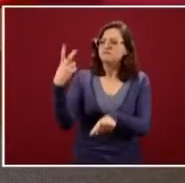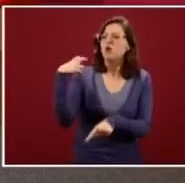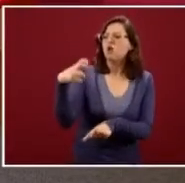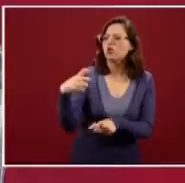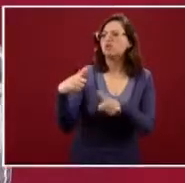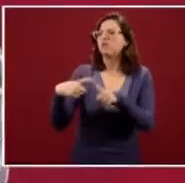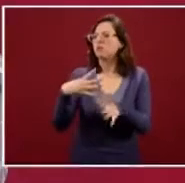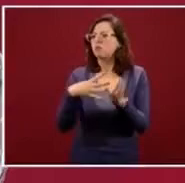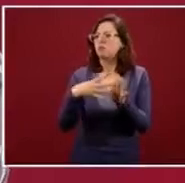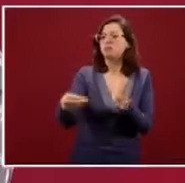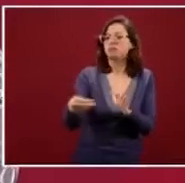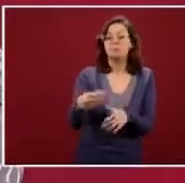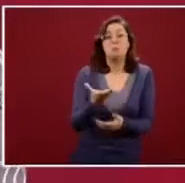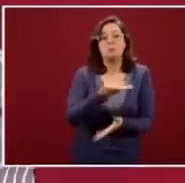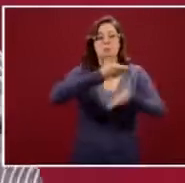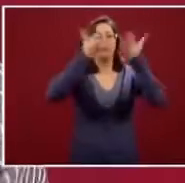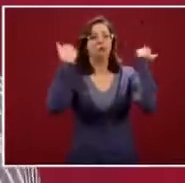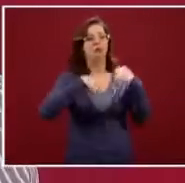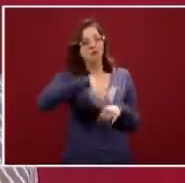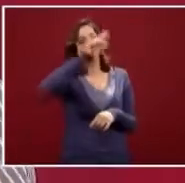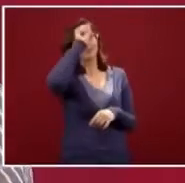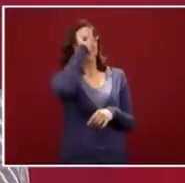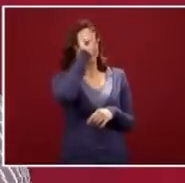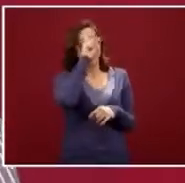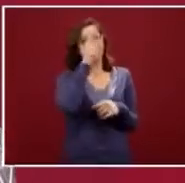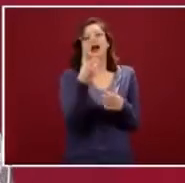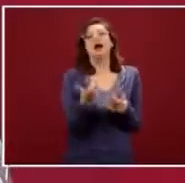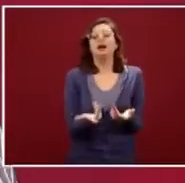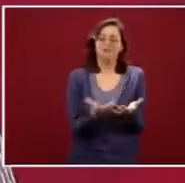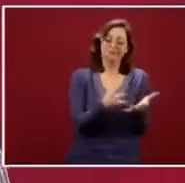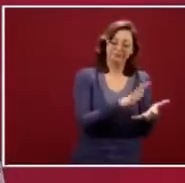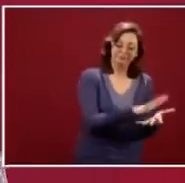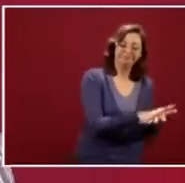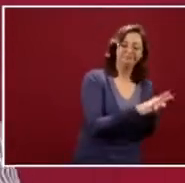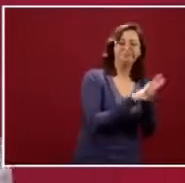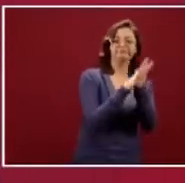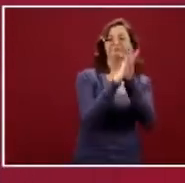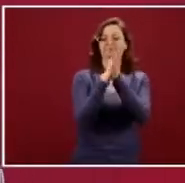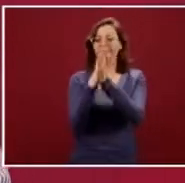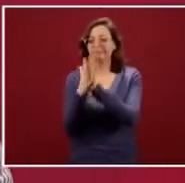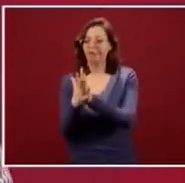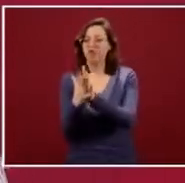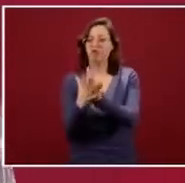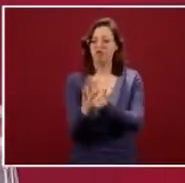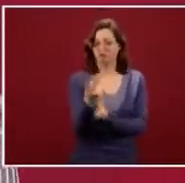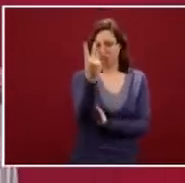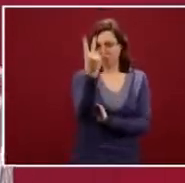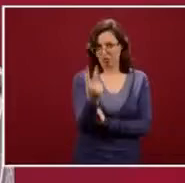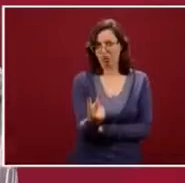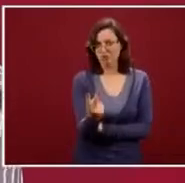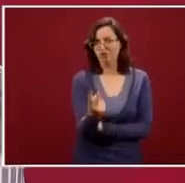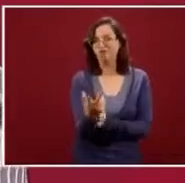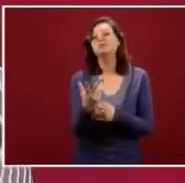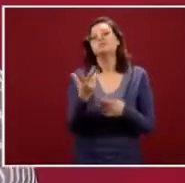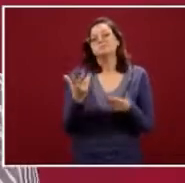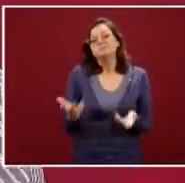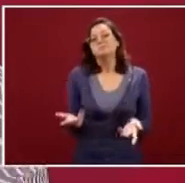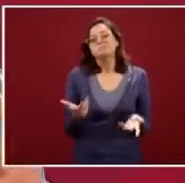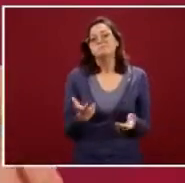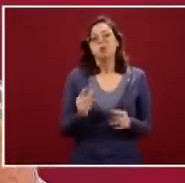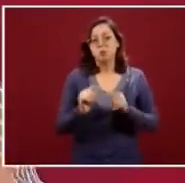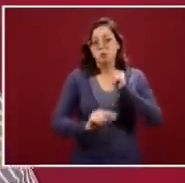le contagió. Y por eso la transición de la que estamos hablando desde hace algunos días es una